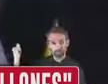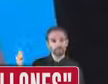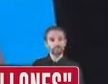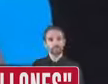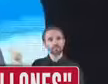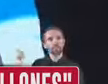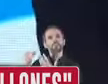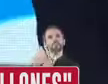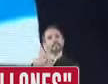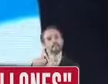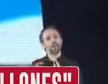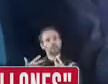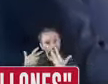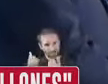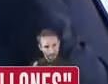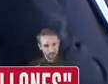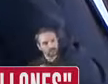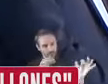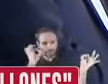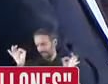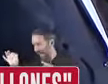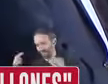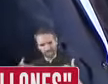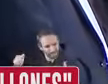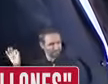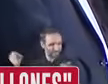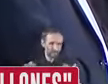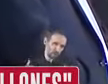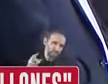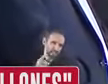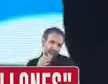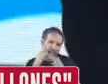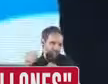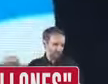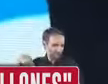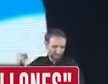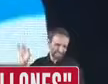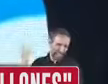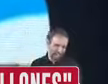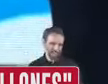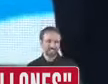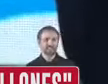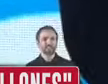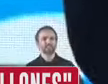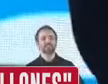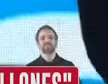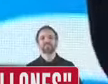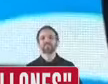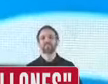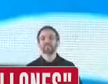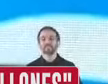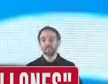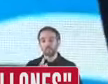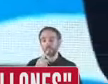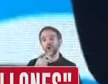el ministro de salud exactamente quien como saben en el cuello luego también con ellos no lo digo acaba con el micrófono también lo digo a ellos quirós